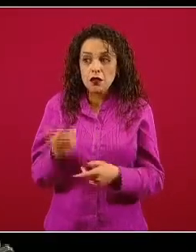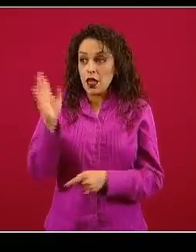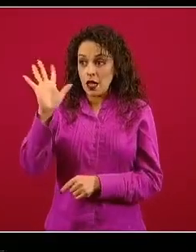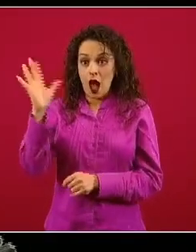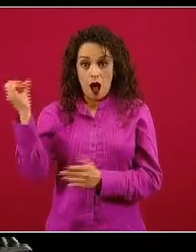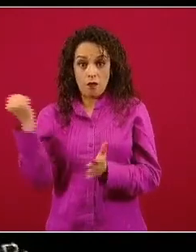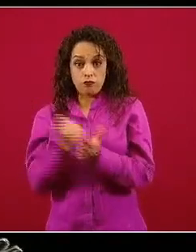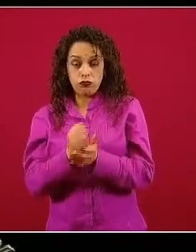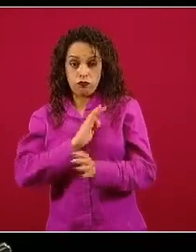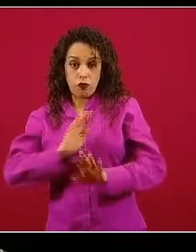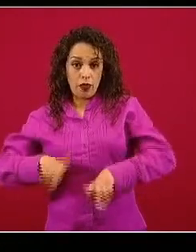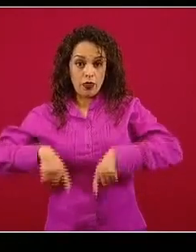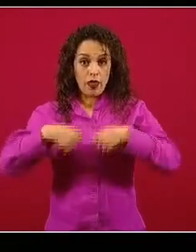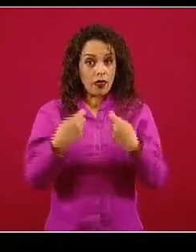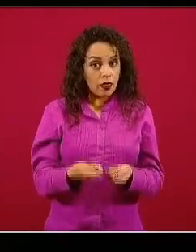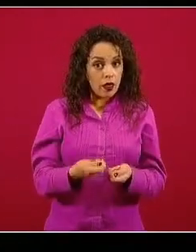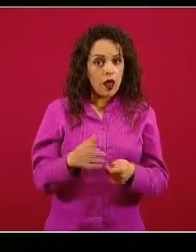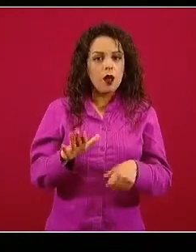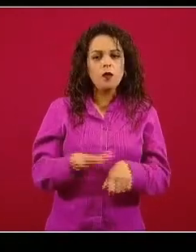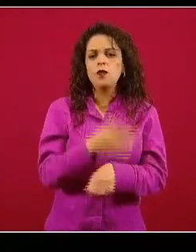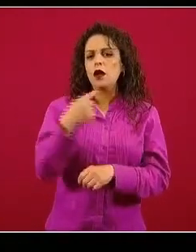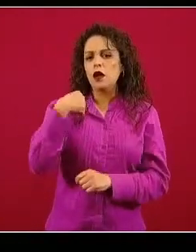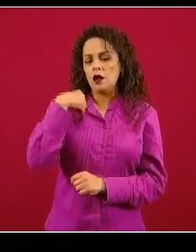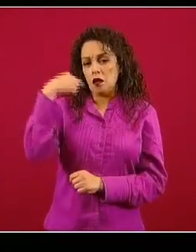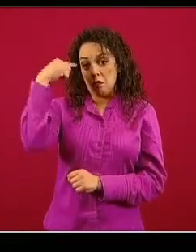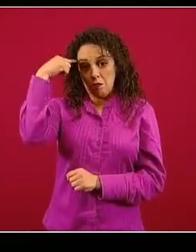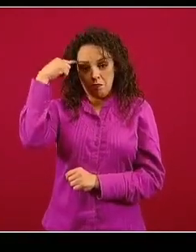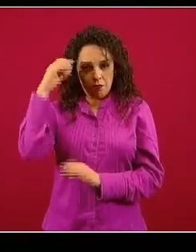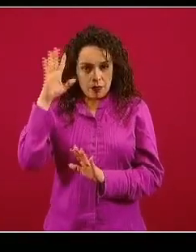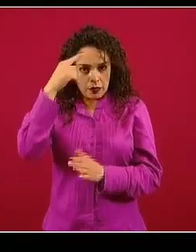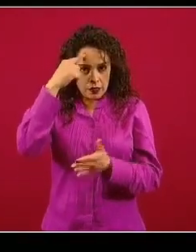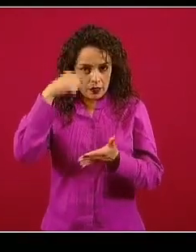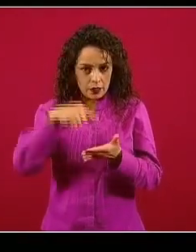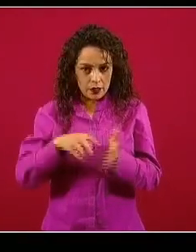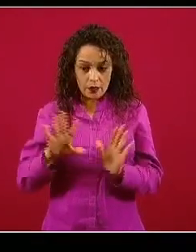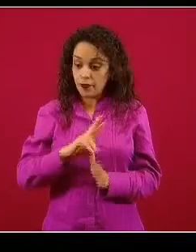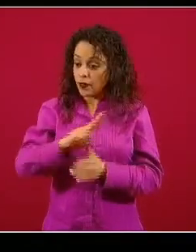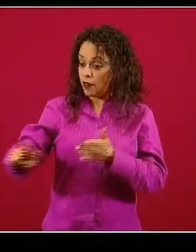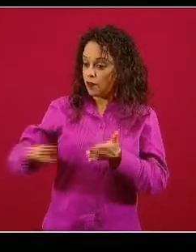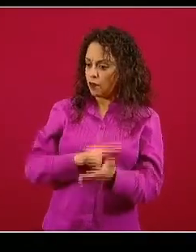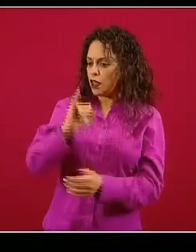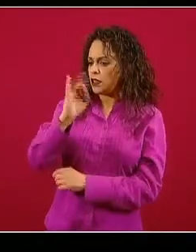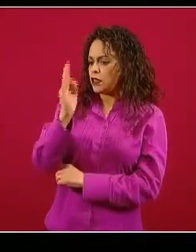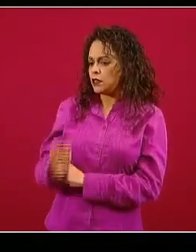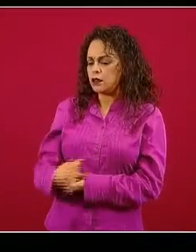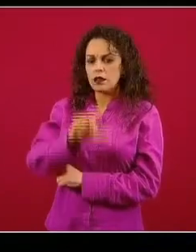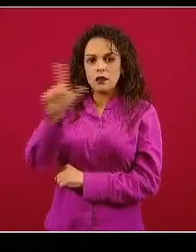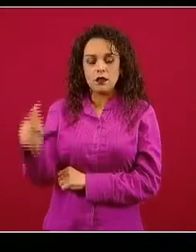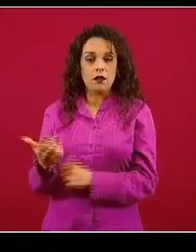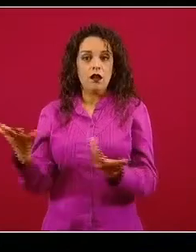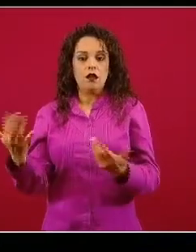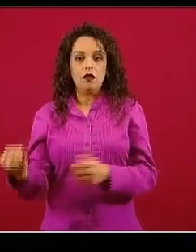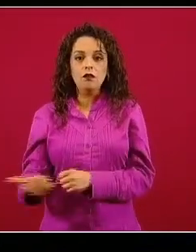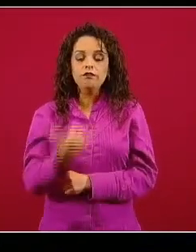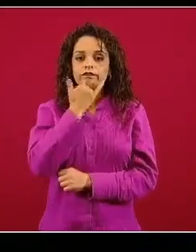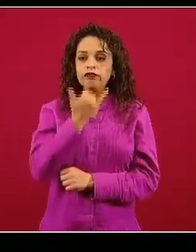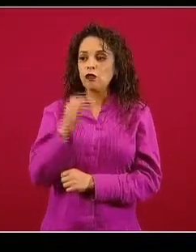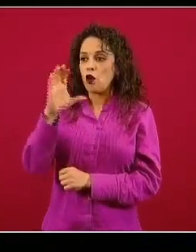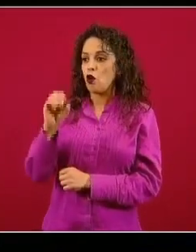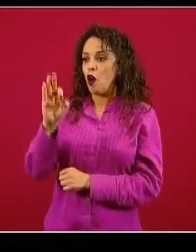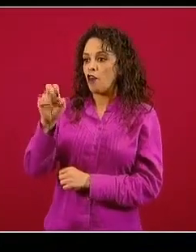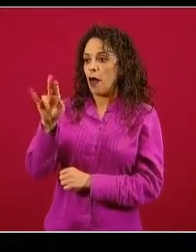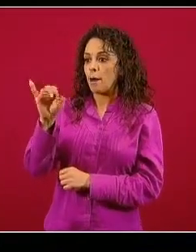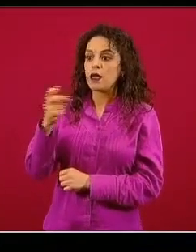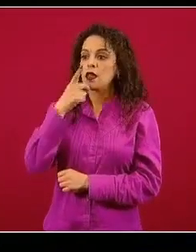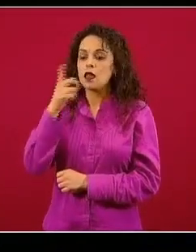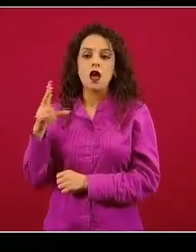porque bueno, quiero pensar que no habría choque de que se firma, se acepta, etcétera, y de pronto COFEPRIS pues detenga el trámite